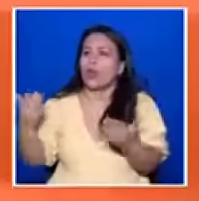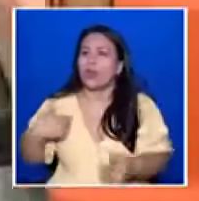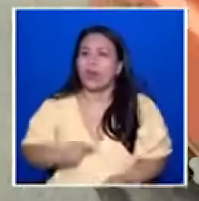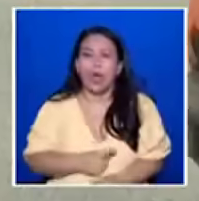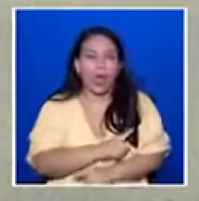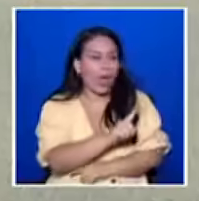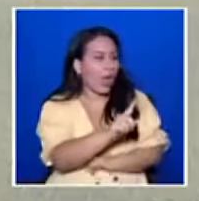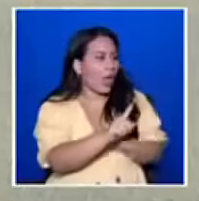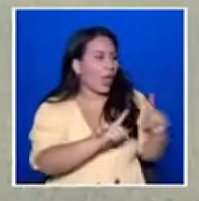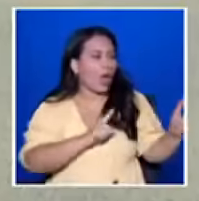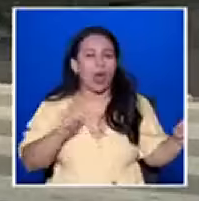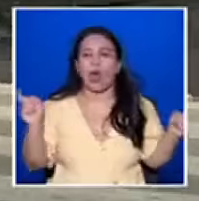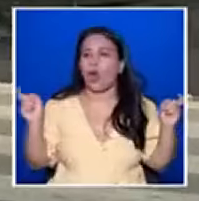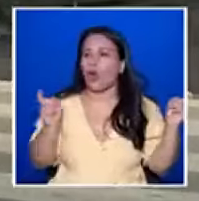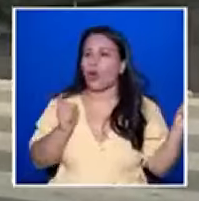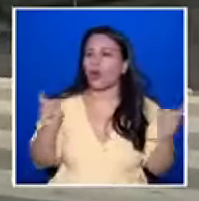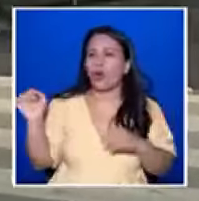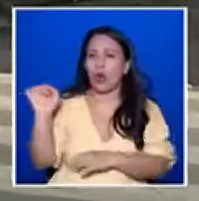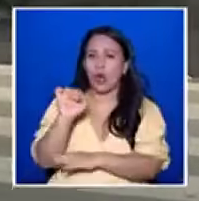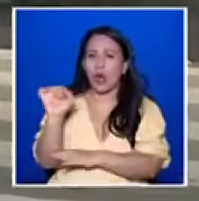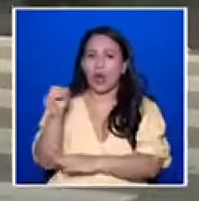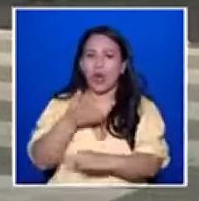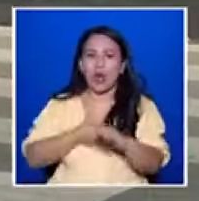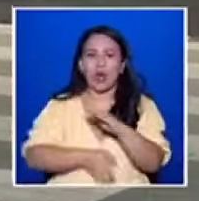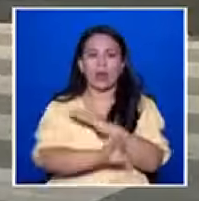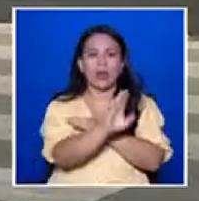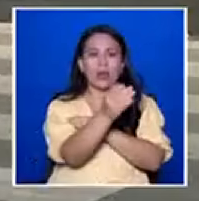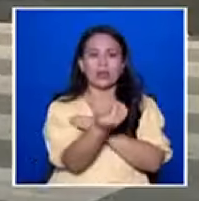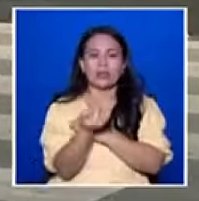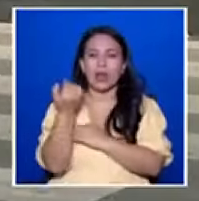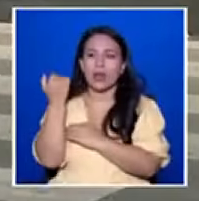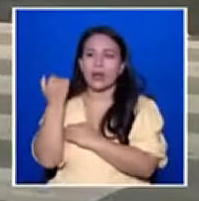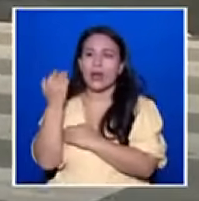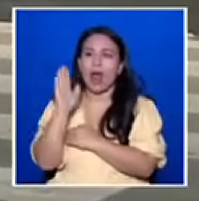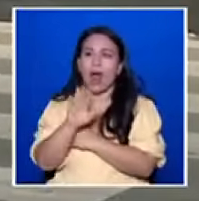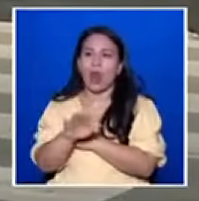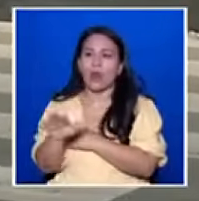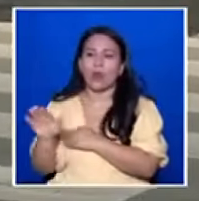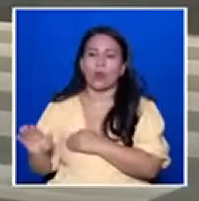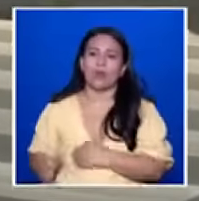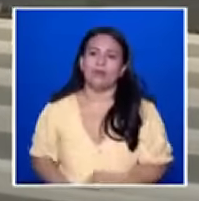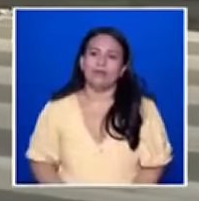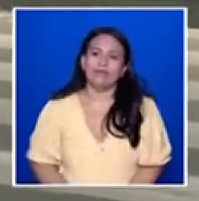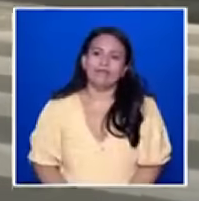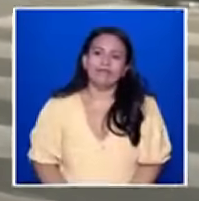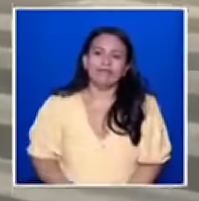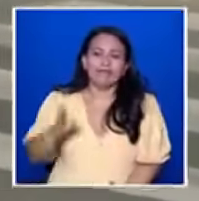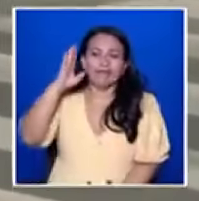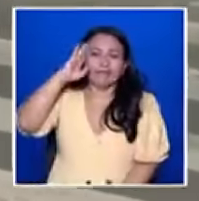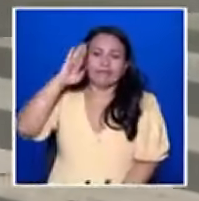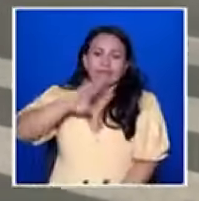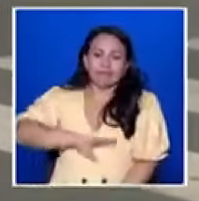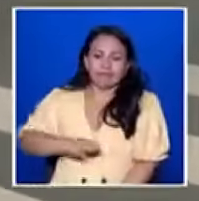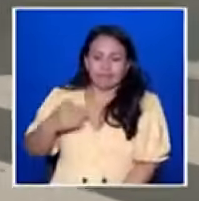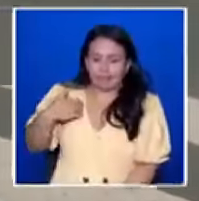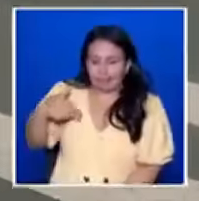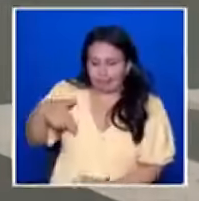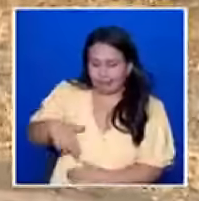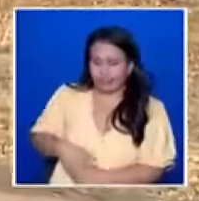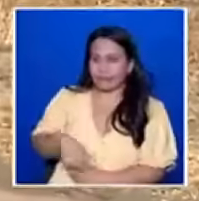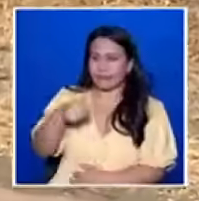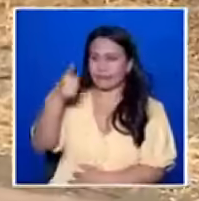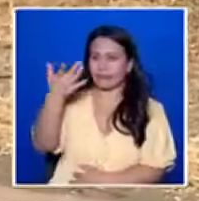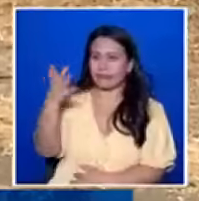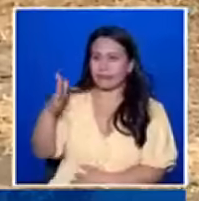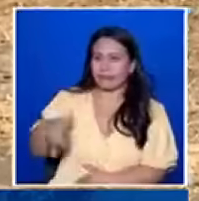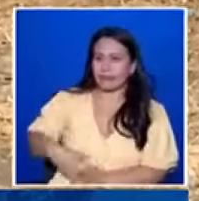uniformados controlan la circulación vehicular al ingreso y salida de estudiantes. Si a los policías les quitan las armas, ¿qué tienen a los